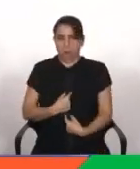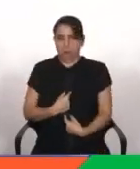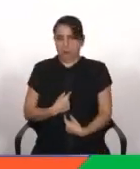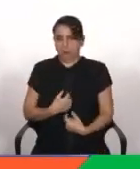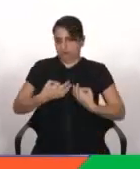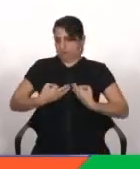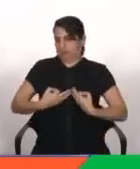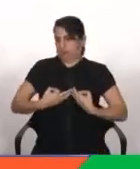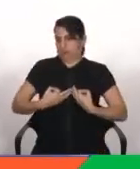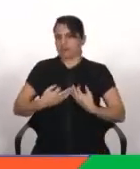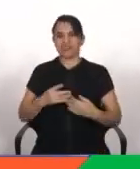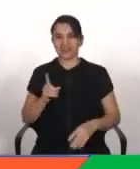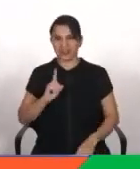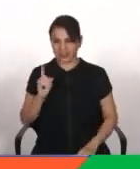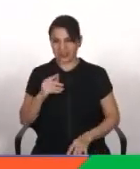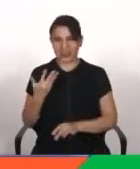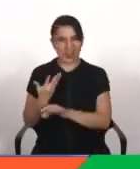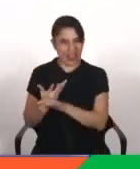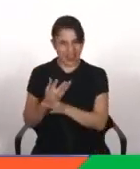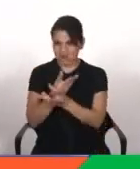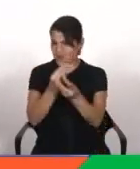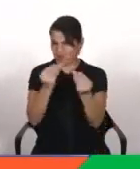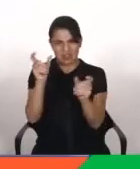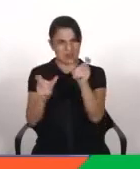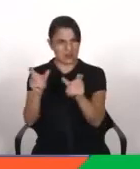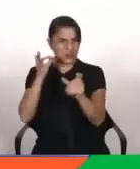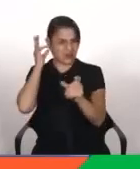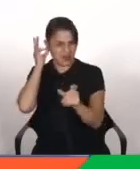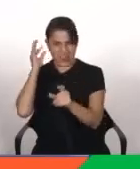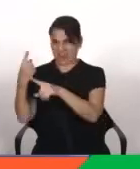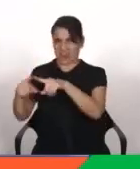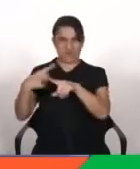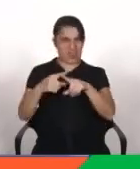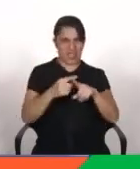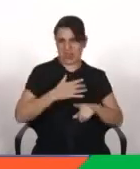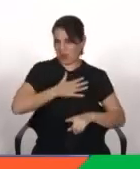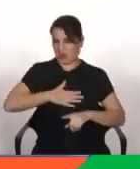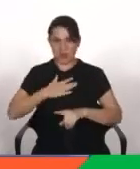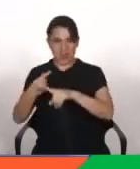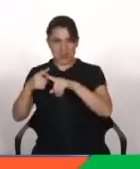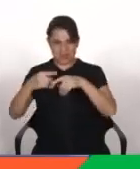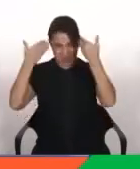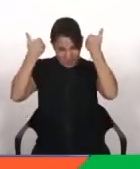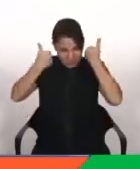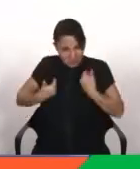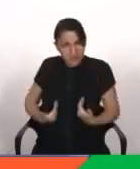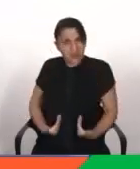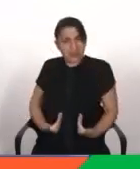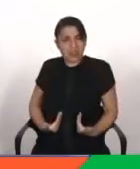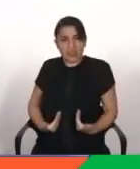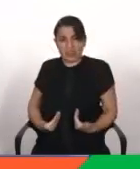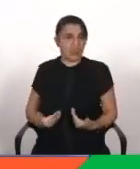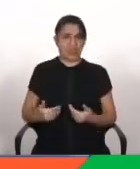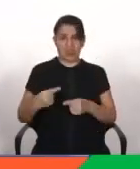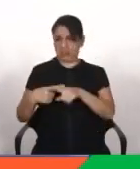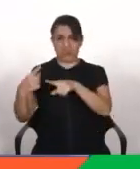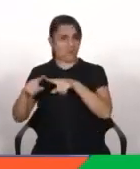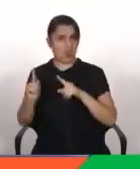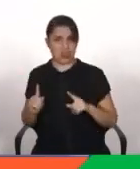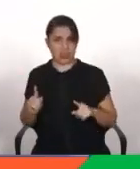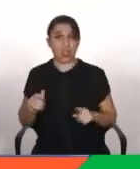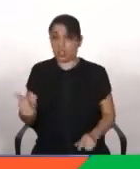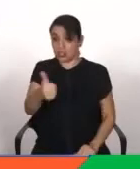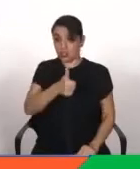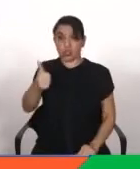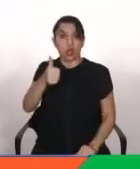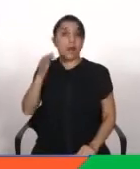muchos tipos de personas, ¿cierto? Con distintos gustos, con distintos looks, con distintas cosas. Y todos podemos ser astrónomos. Entonces yo creo